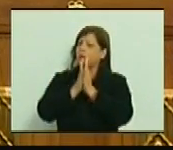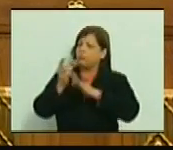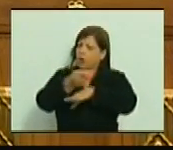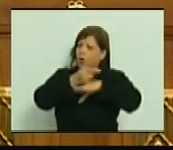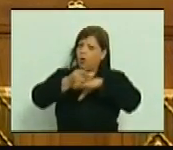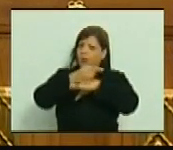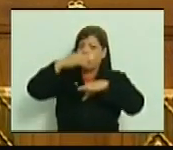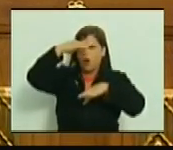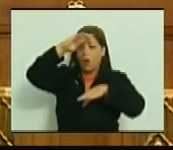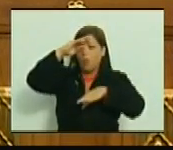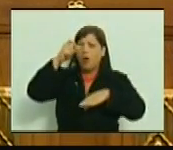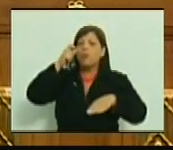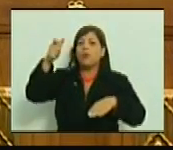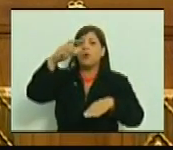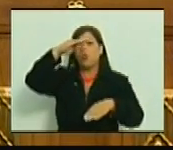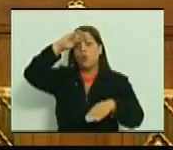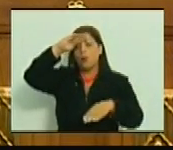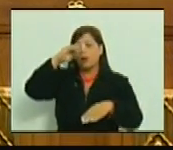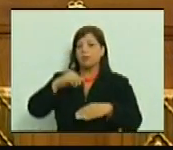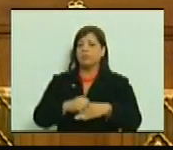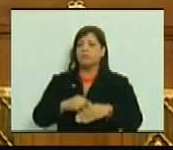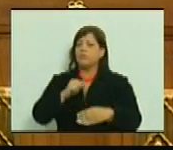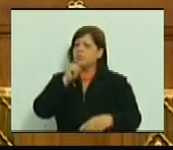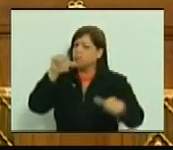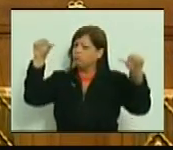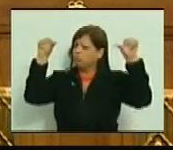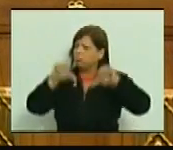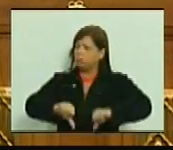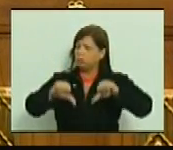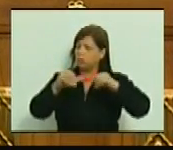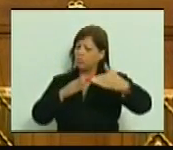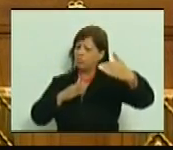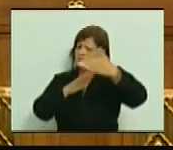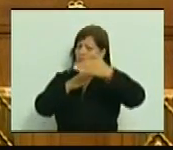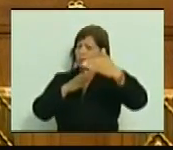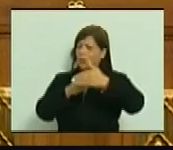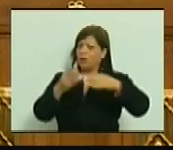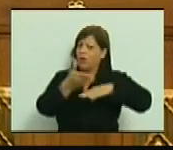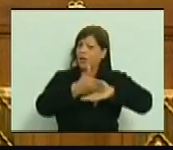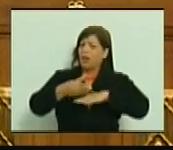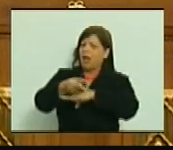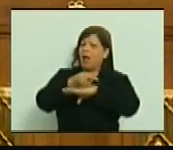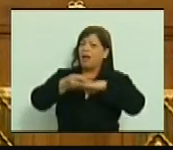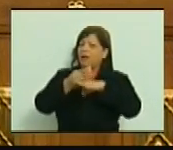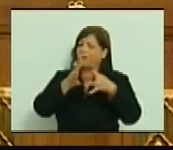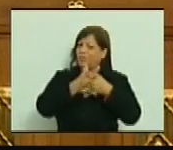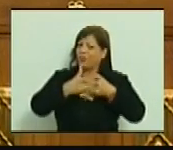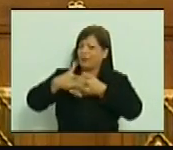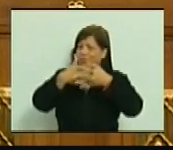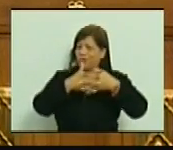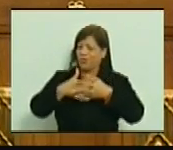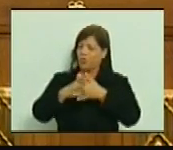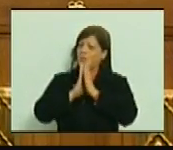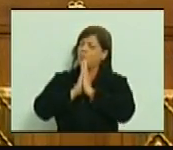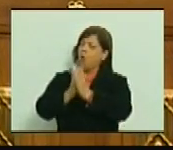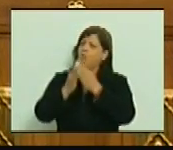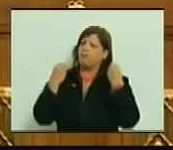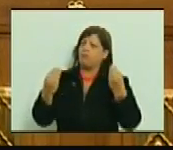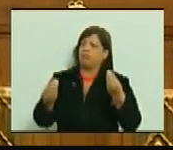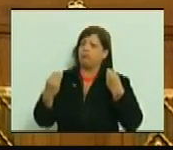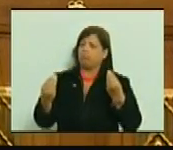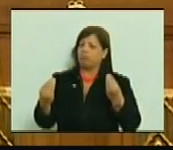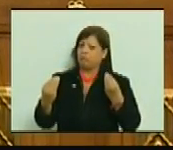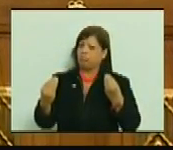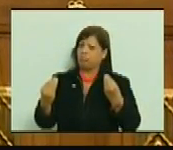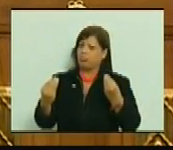y al pueblo cubano contra el brutal bloqueo impuesto por los Estados Unidos, reforzando de esta manera